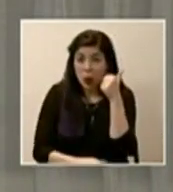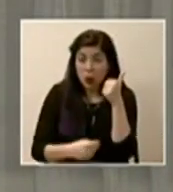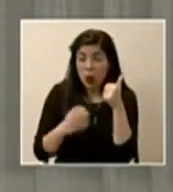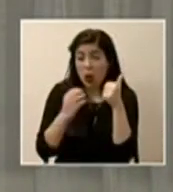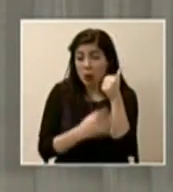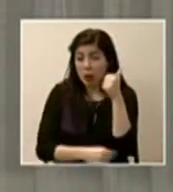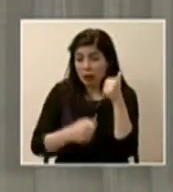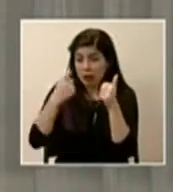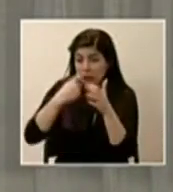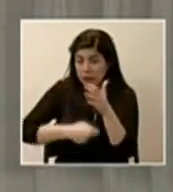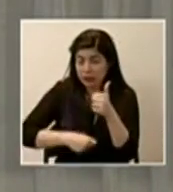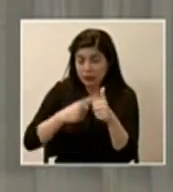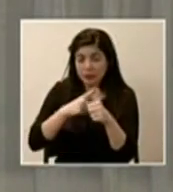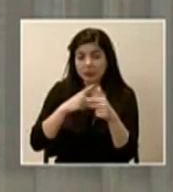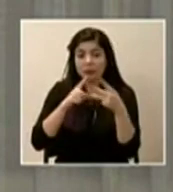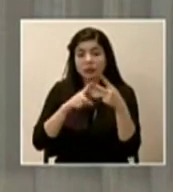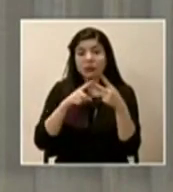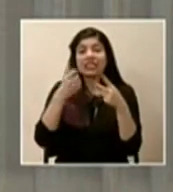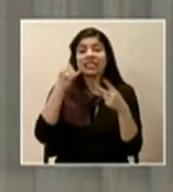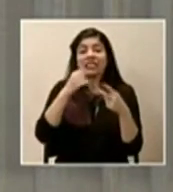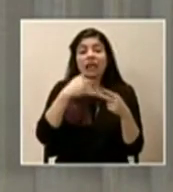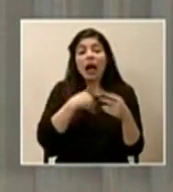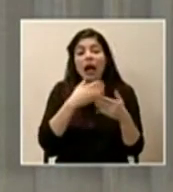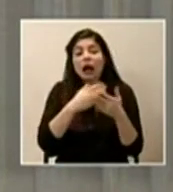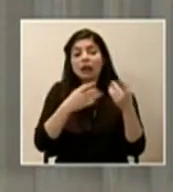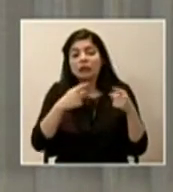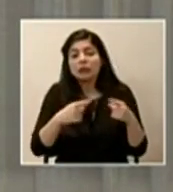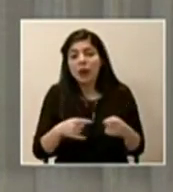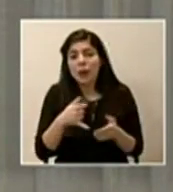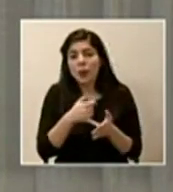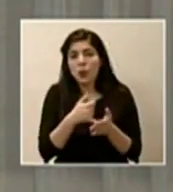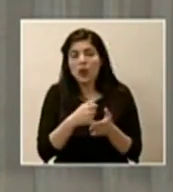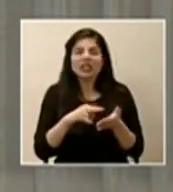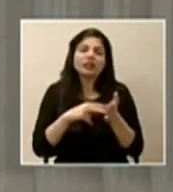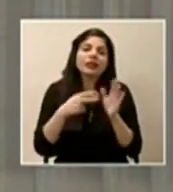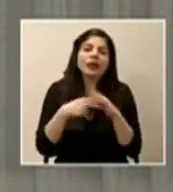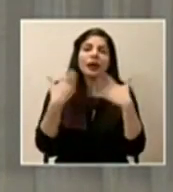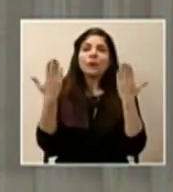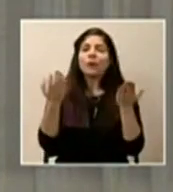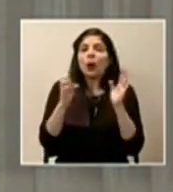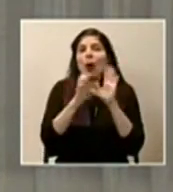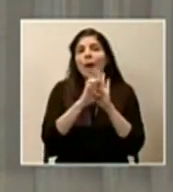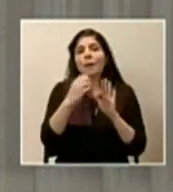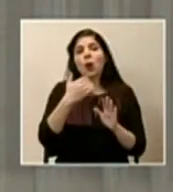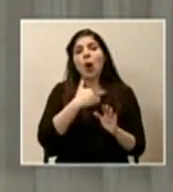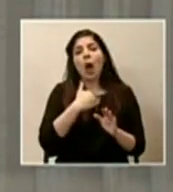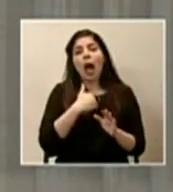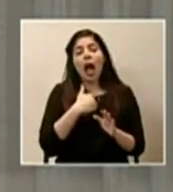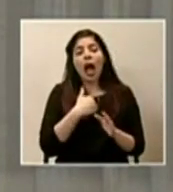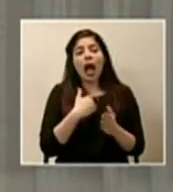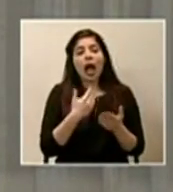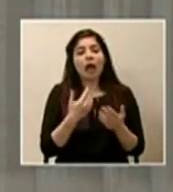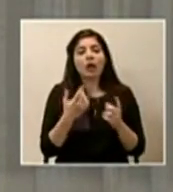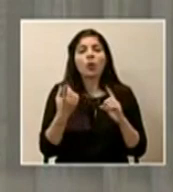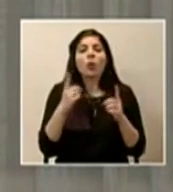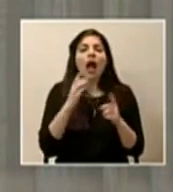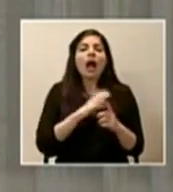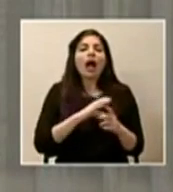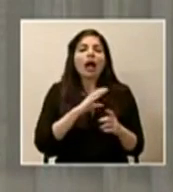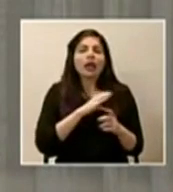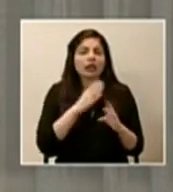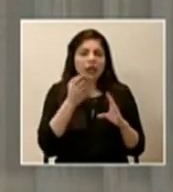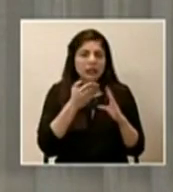extrema, sino también agravantes de vulnerabilidad. Me refiero a que tienen, por ejemplo, una acumulación de las siguientes